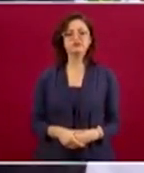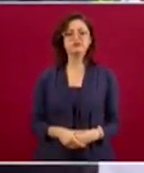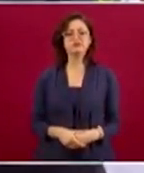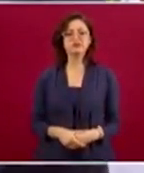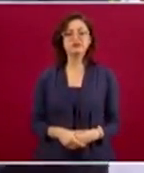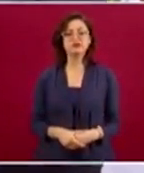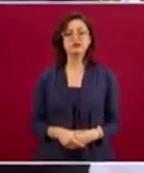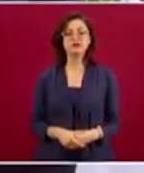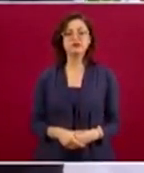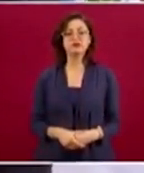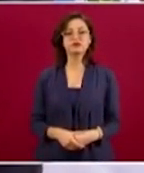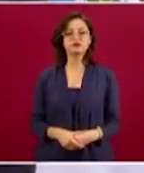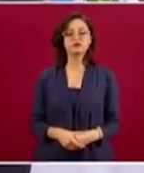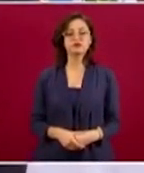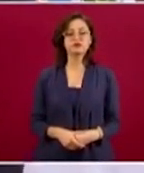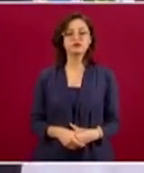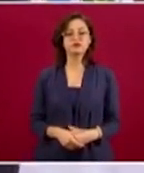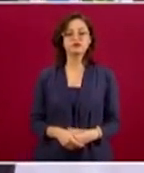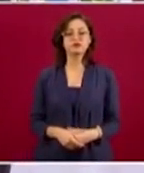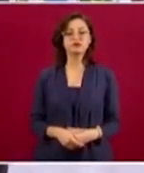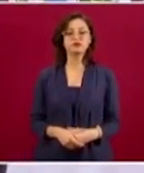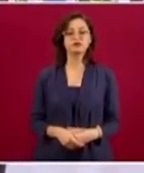Es